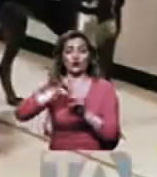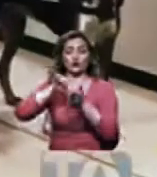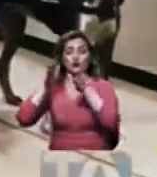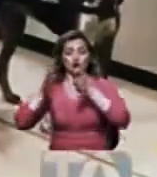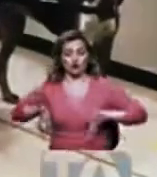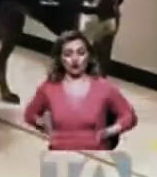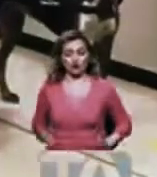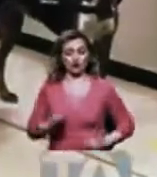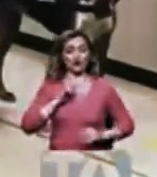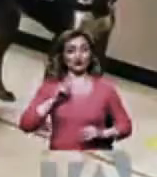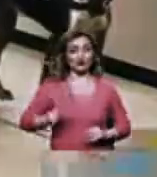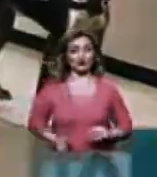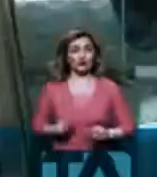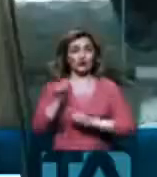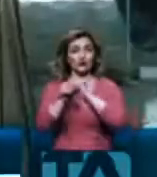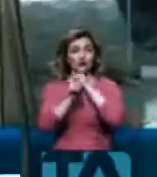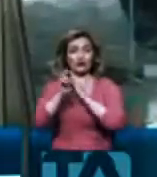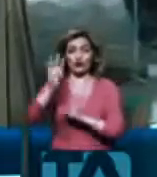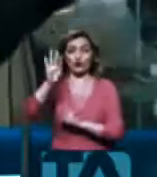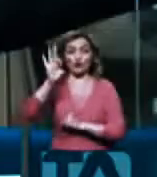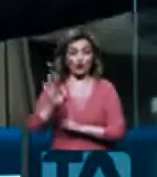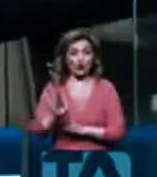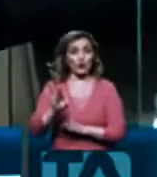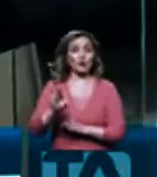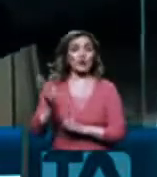ligadas en todos los aeropuertos